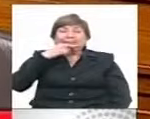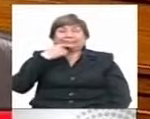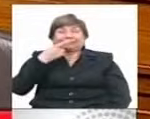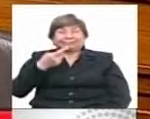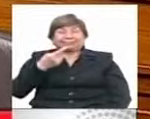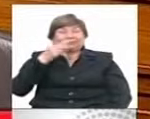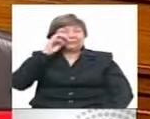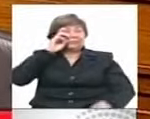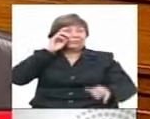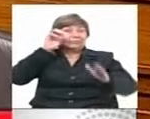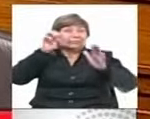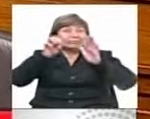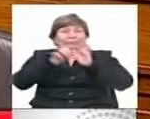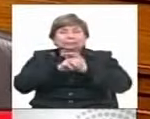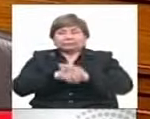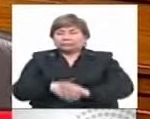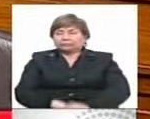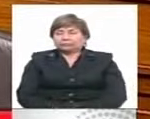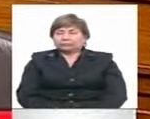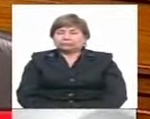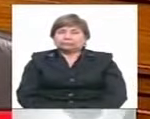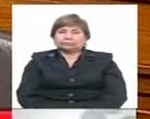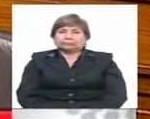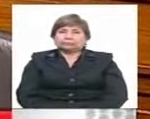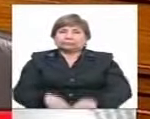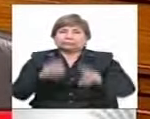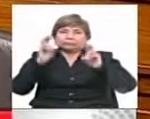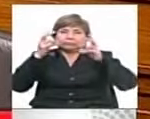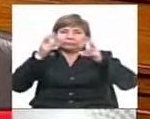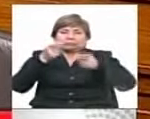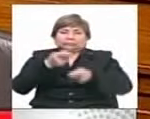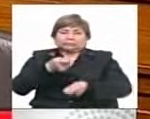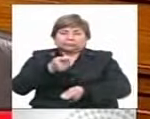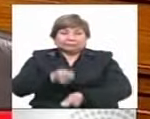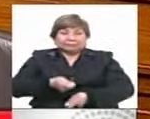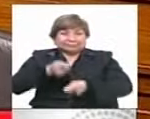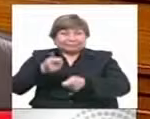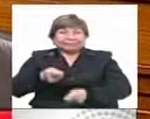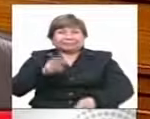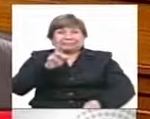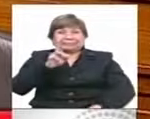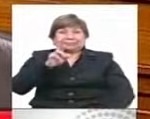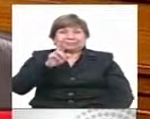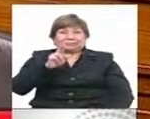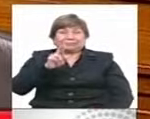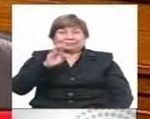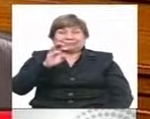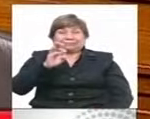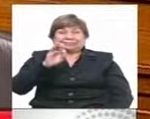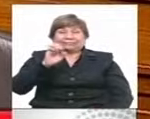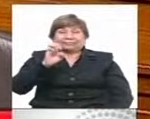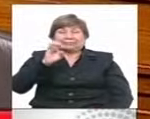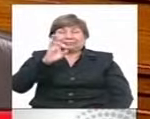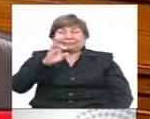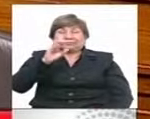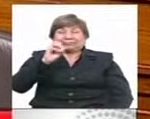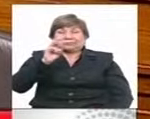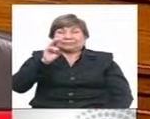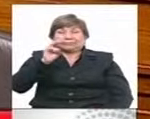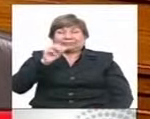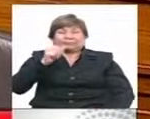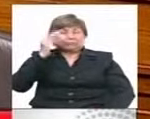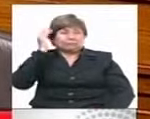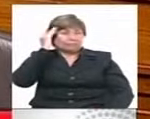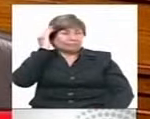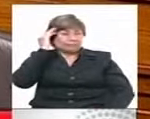refiere, por ejemplo, al tema de la reforma agraria. Y los que hemos y conocemos un poco del